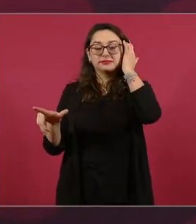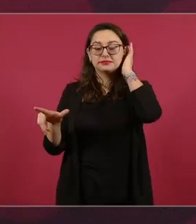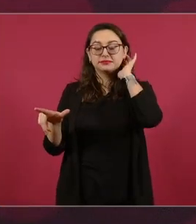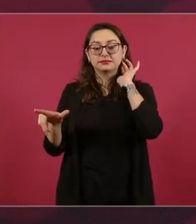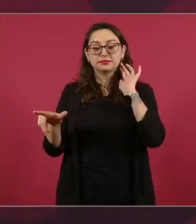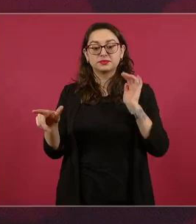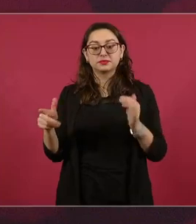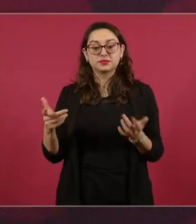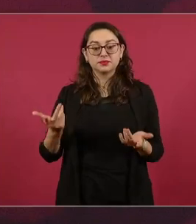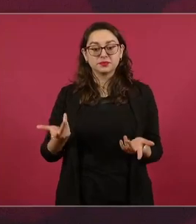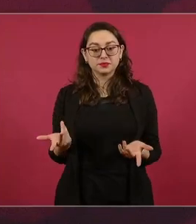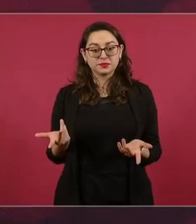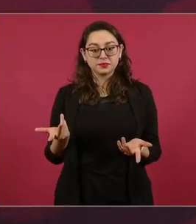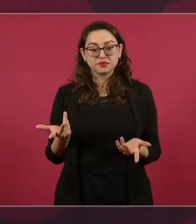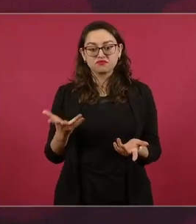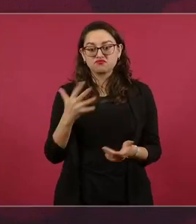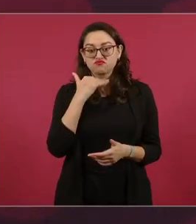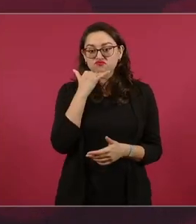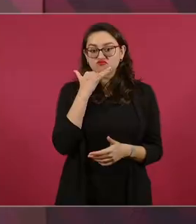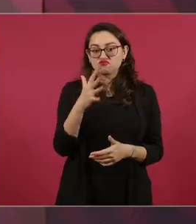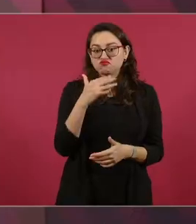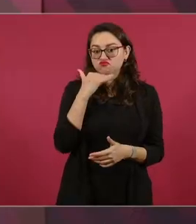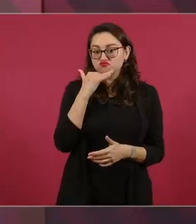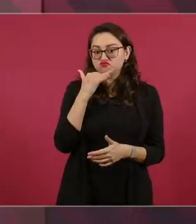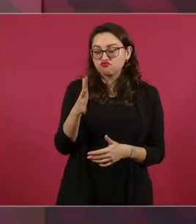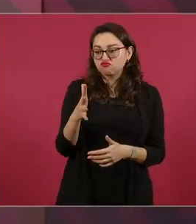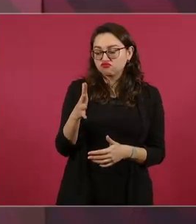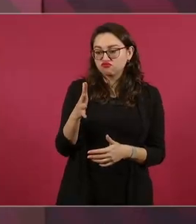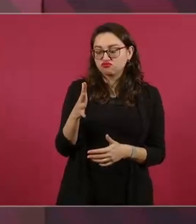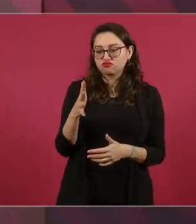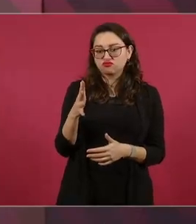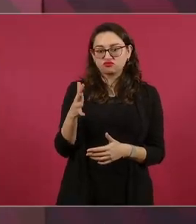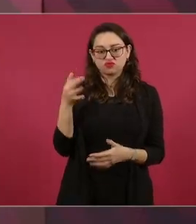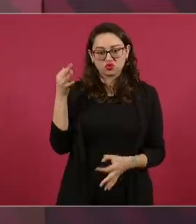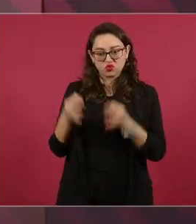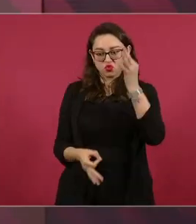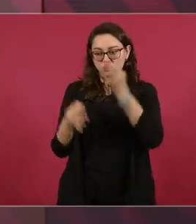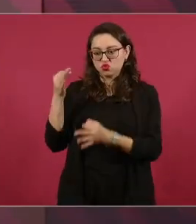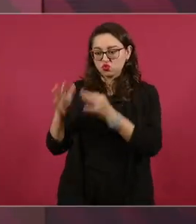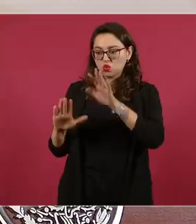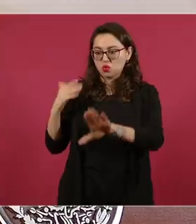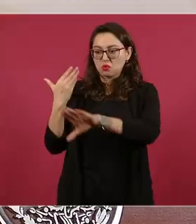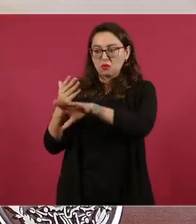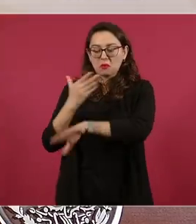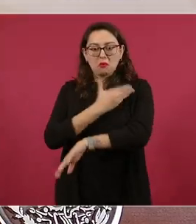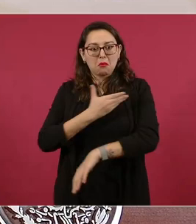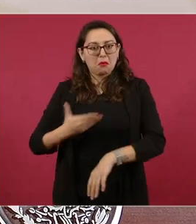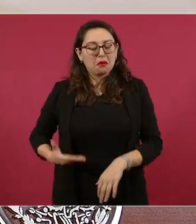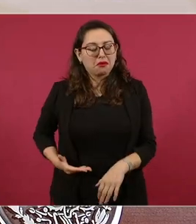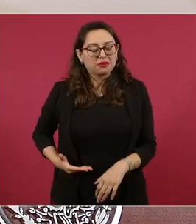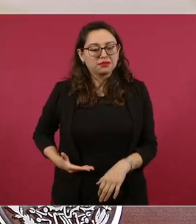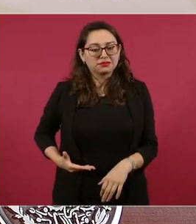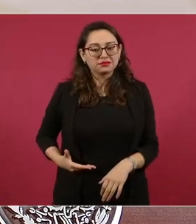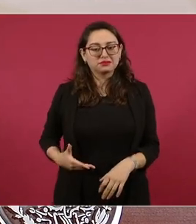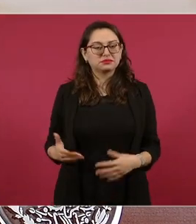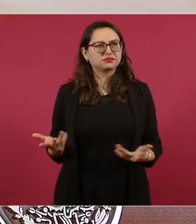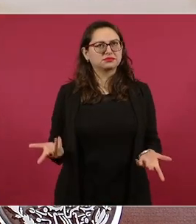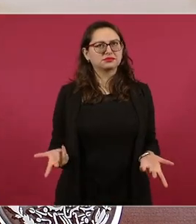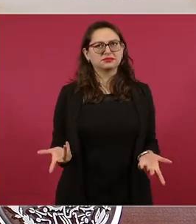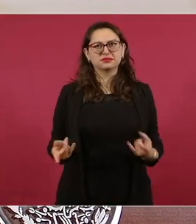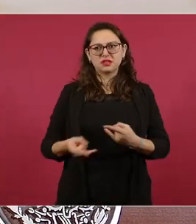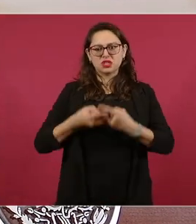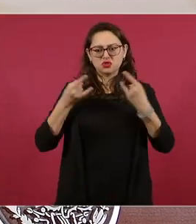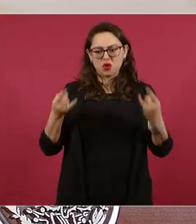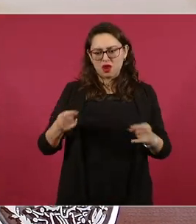para acusarlo de corrupción. Es de los pocos juicios en contra de presidentes Es el único.